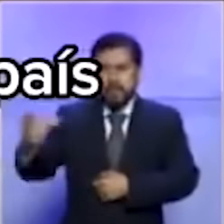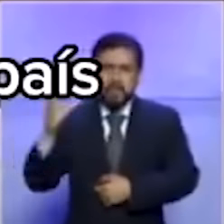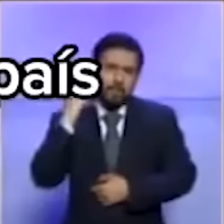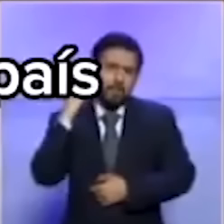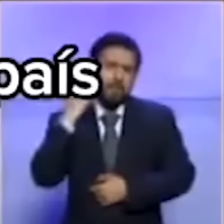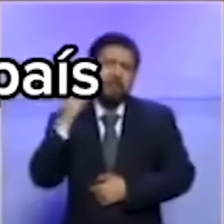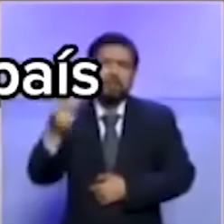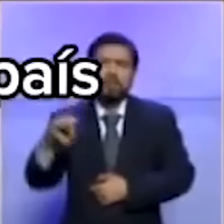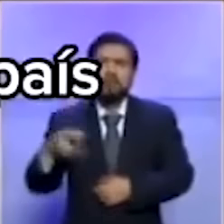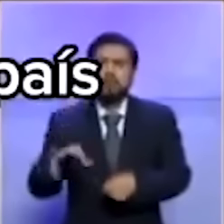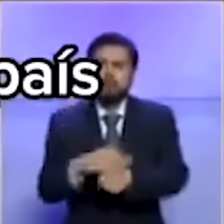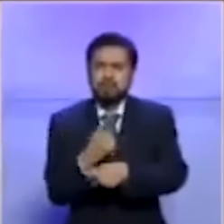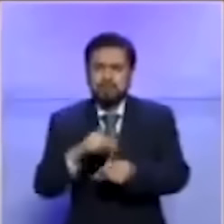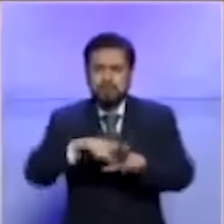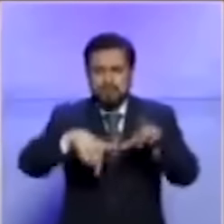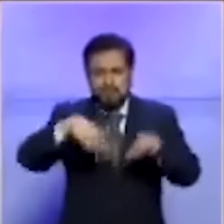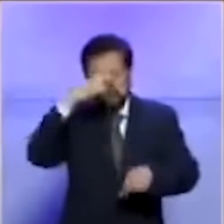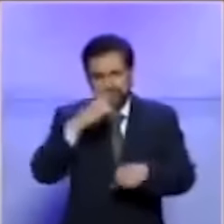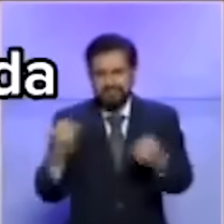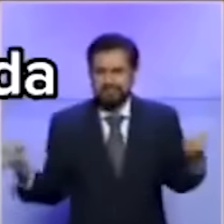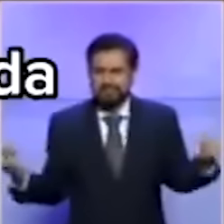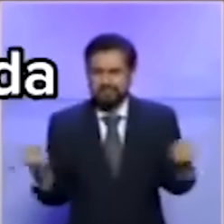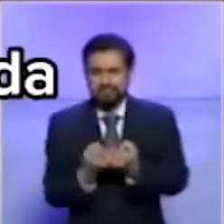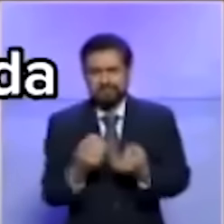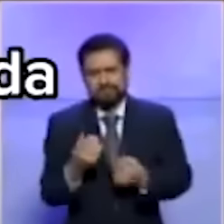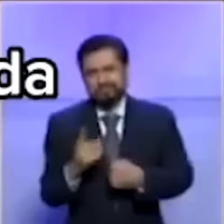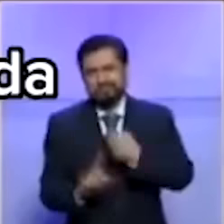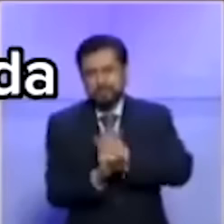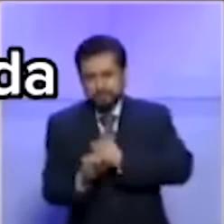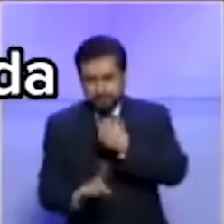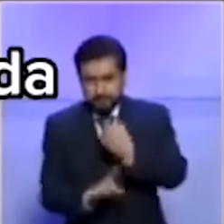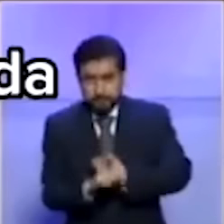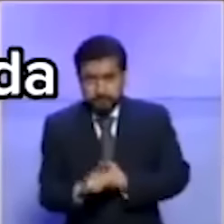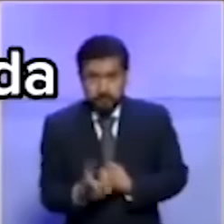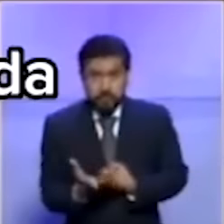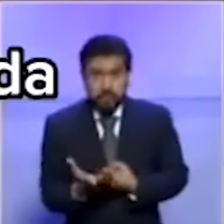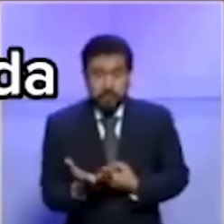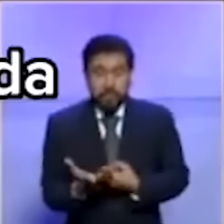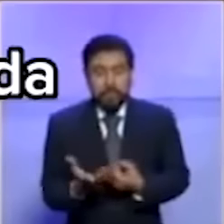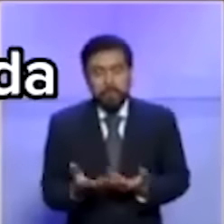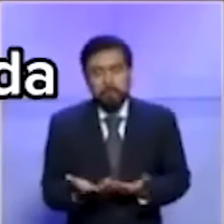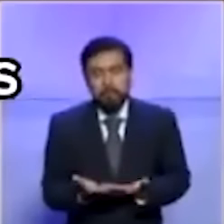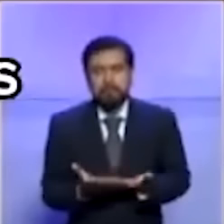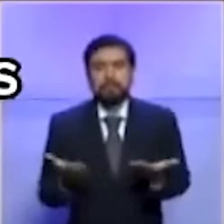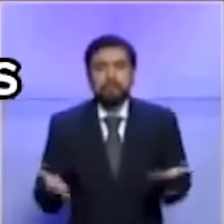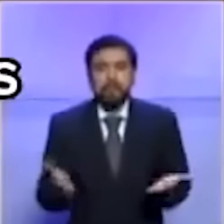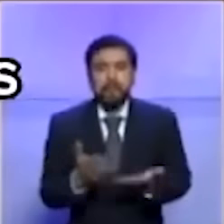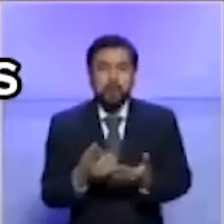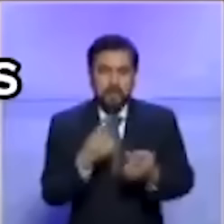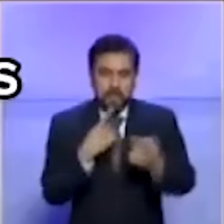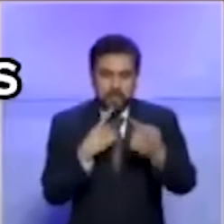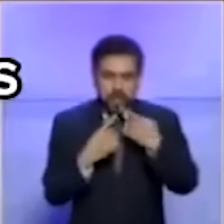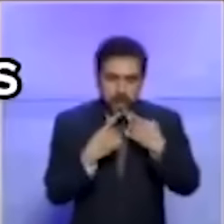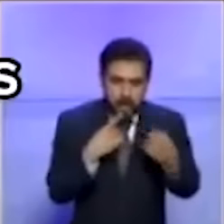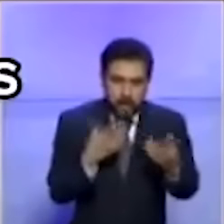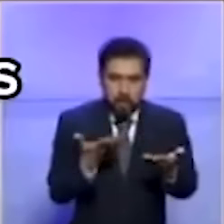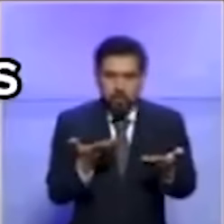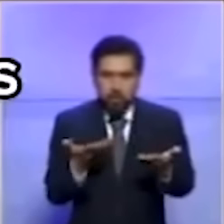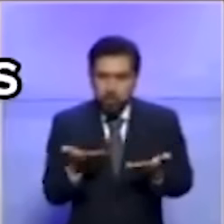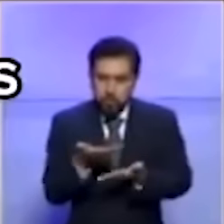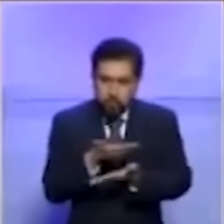nunca antes visto en nuestro país también el diálogo y la discusión colegiada que son necesarias para